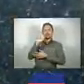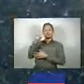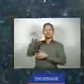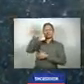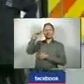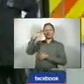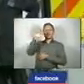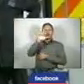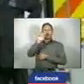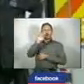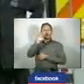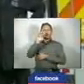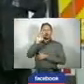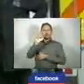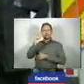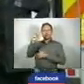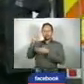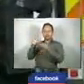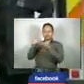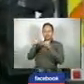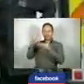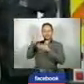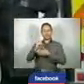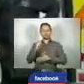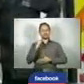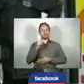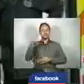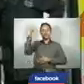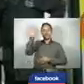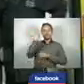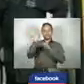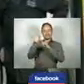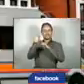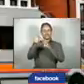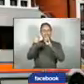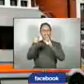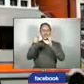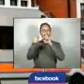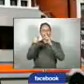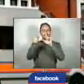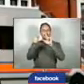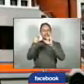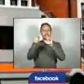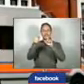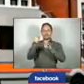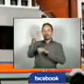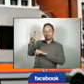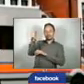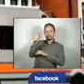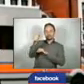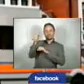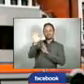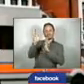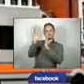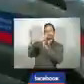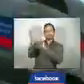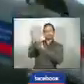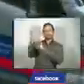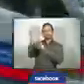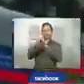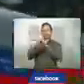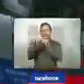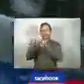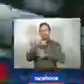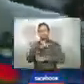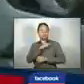un fallo del pasado enero que había denegado la extradición del fundador de Wikileaks a ese país por riesgo de suicidio.